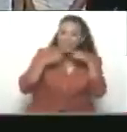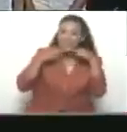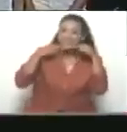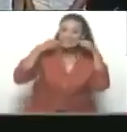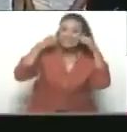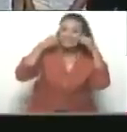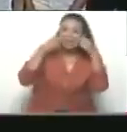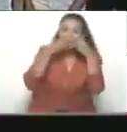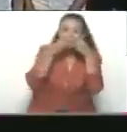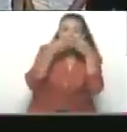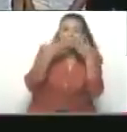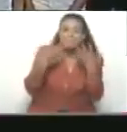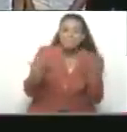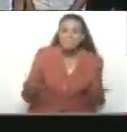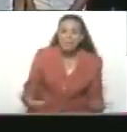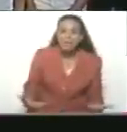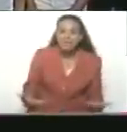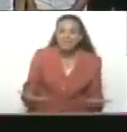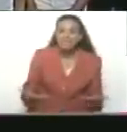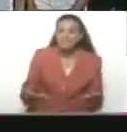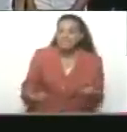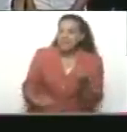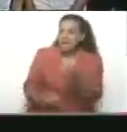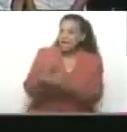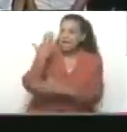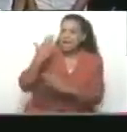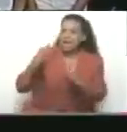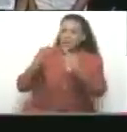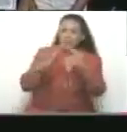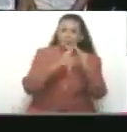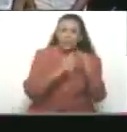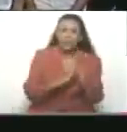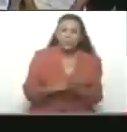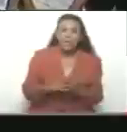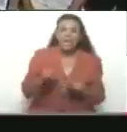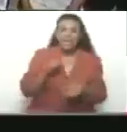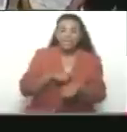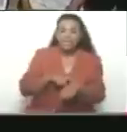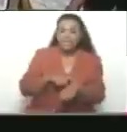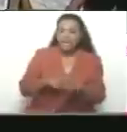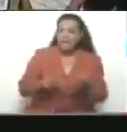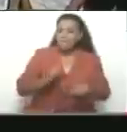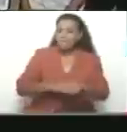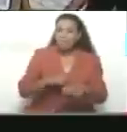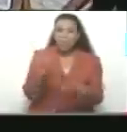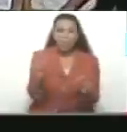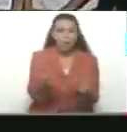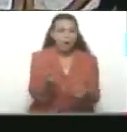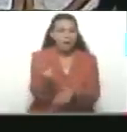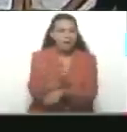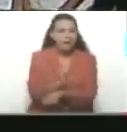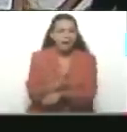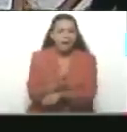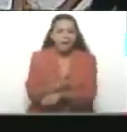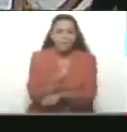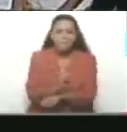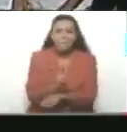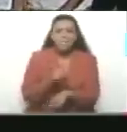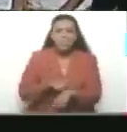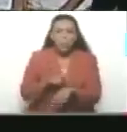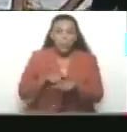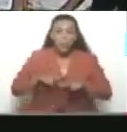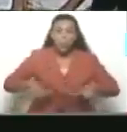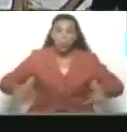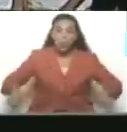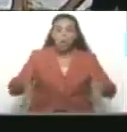una belleza presidente construida en tiempo récord también grandes espacios